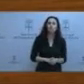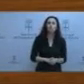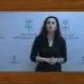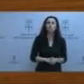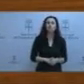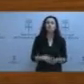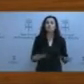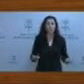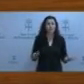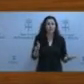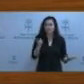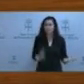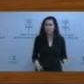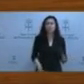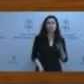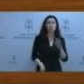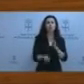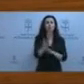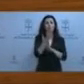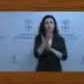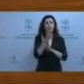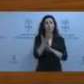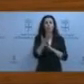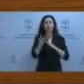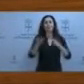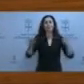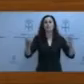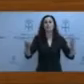que han ocurrido, son los que han